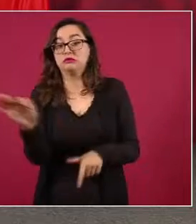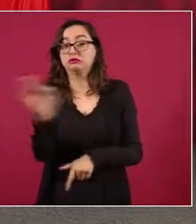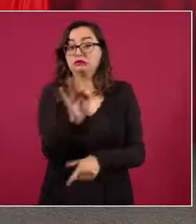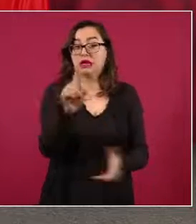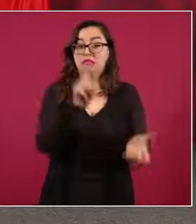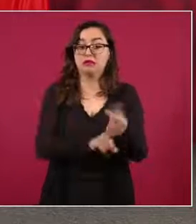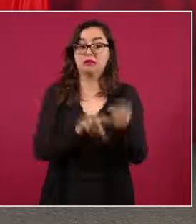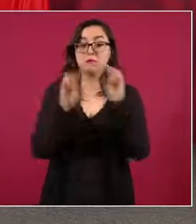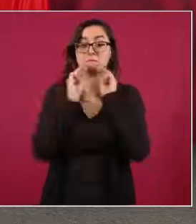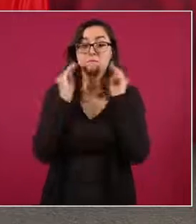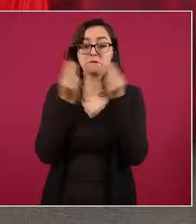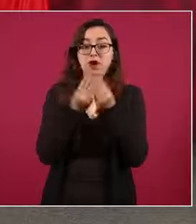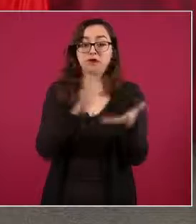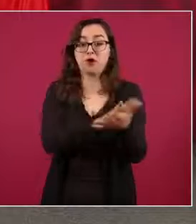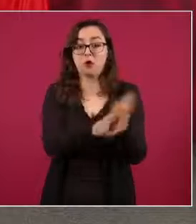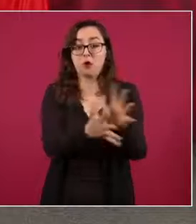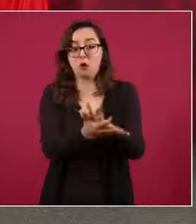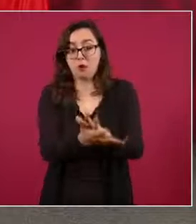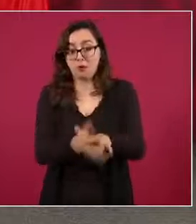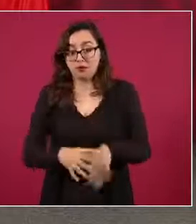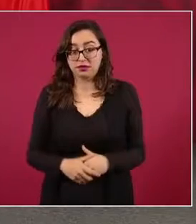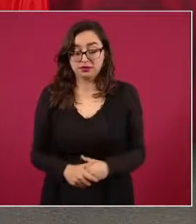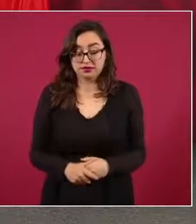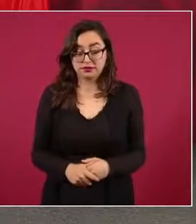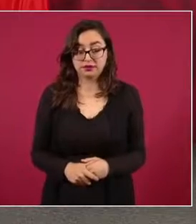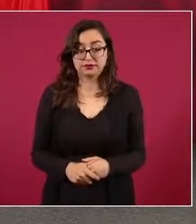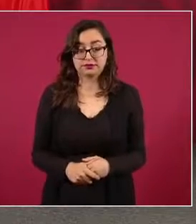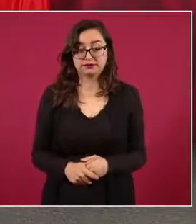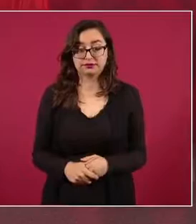Estaba yo viendo, dice, hay que buscar la forma,